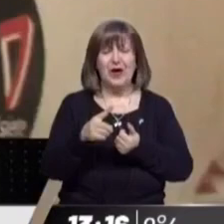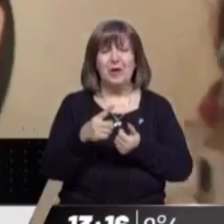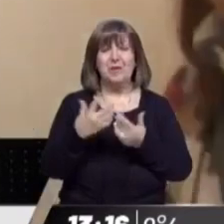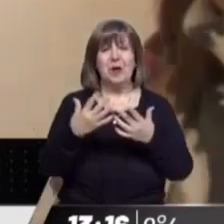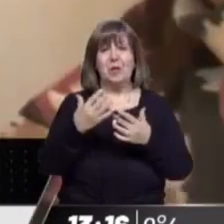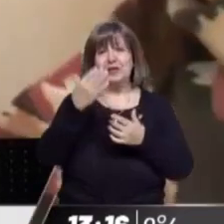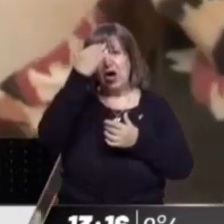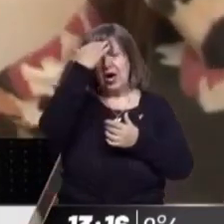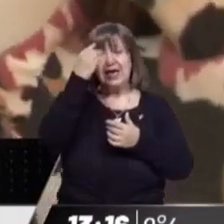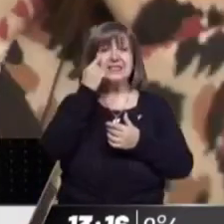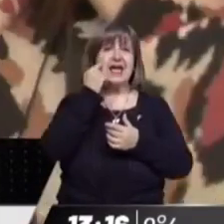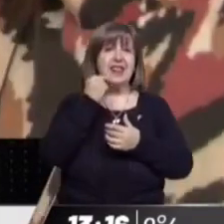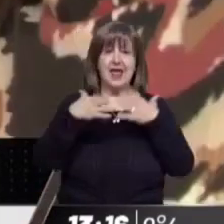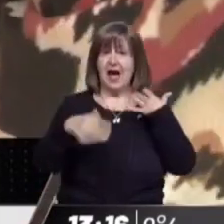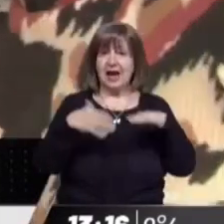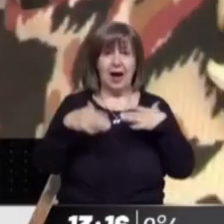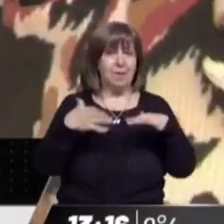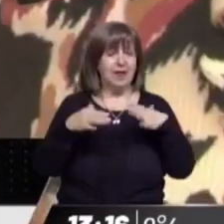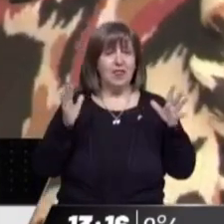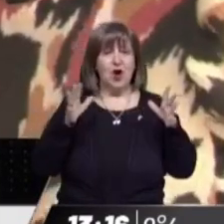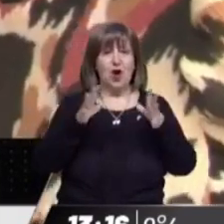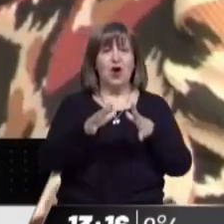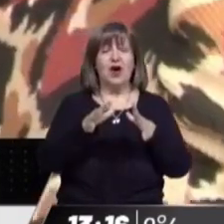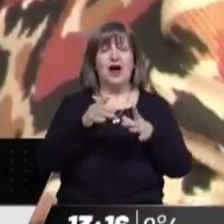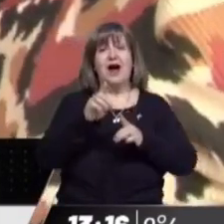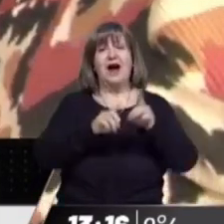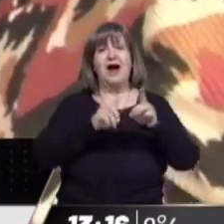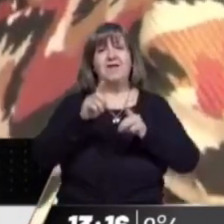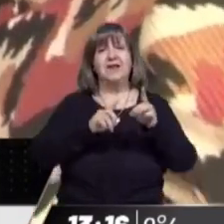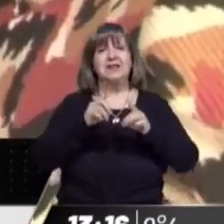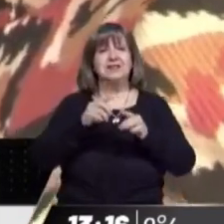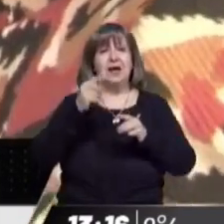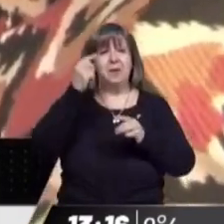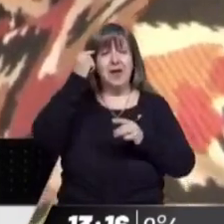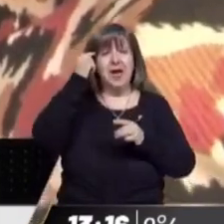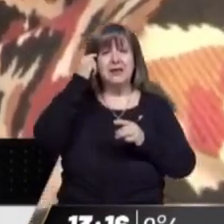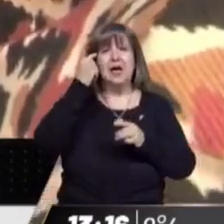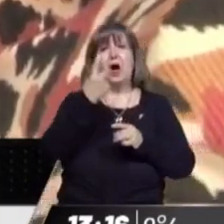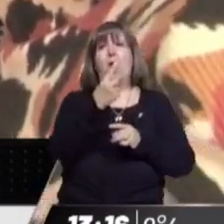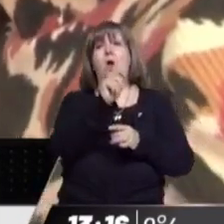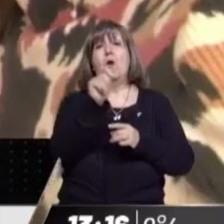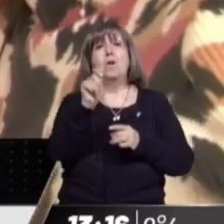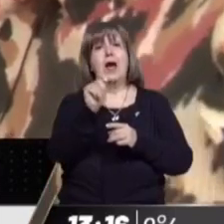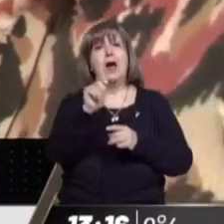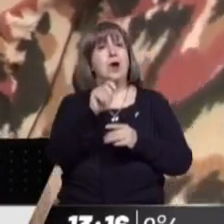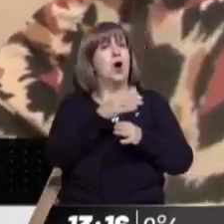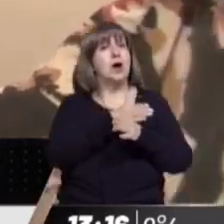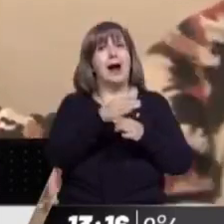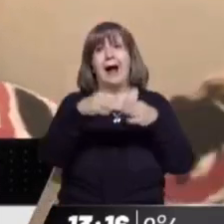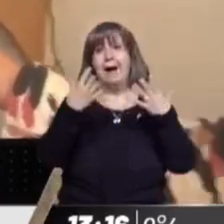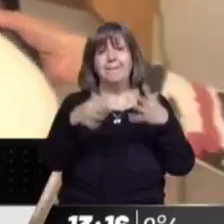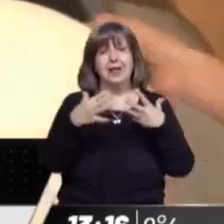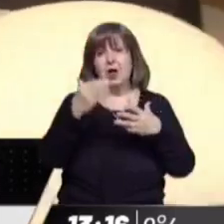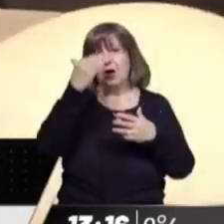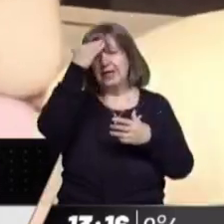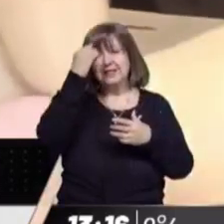15 días, ¿no? Sí, son 15 días. Lo que pasa es que a veces se confunden, se creen que es un mes, pero no. Son 15